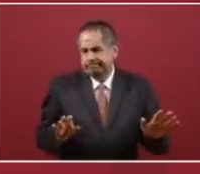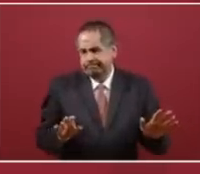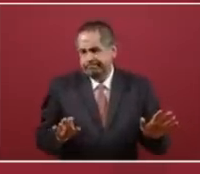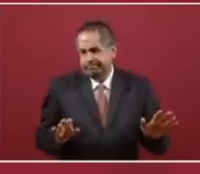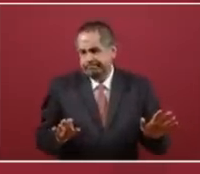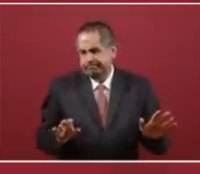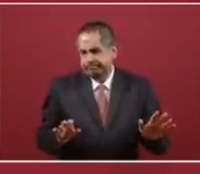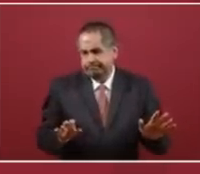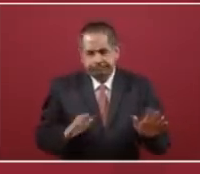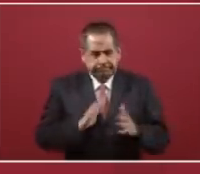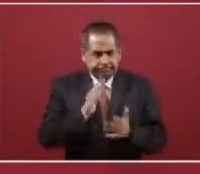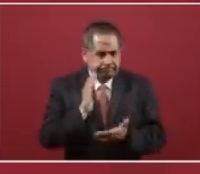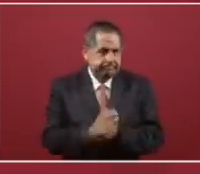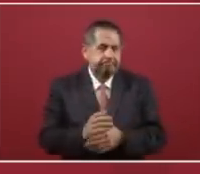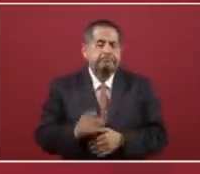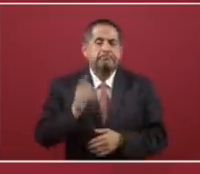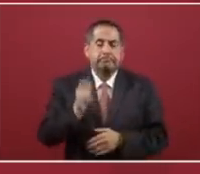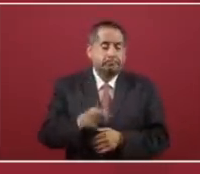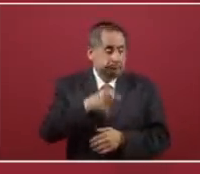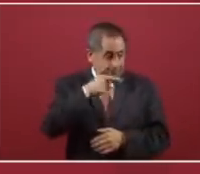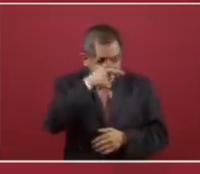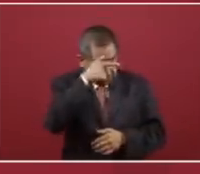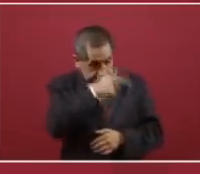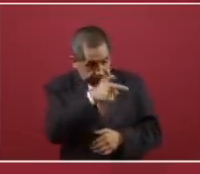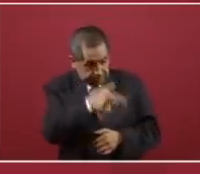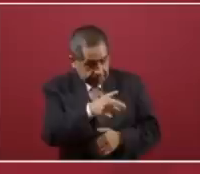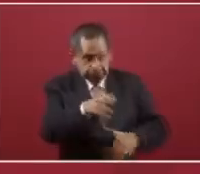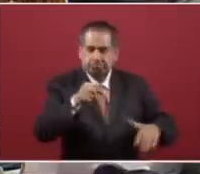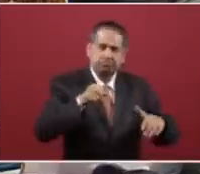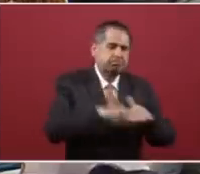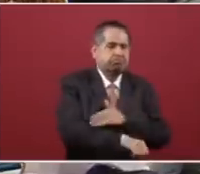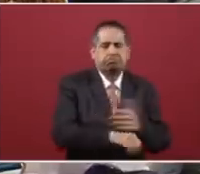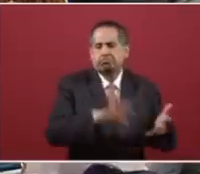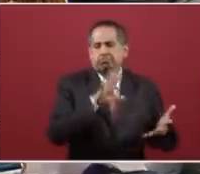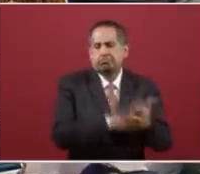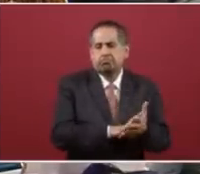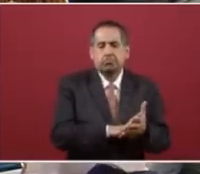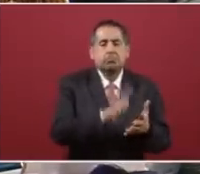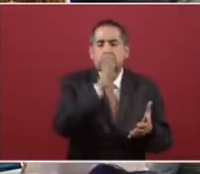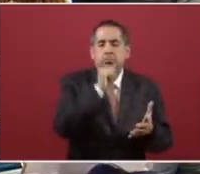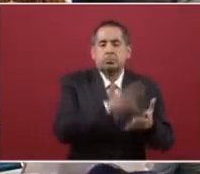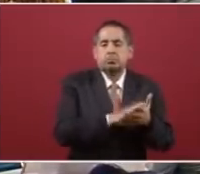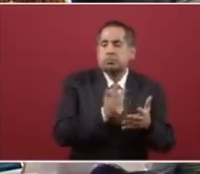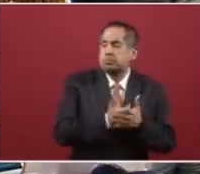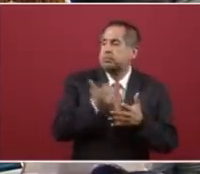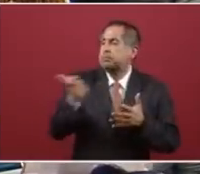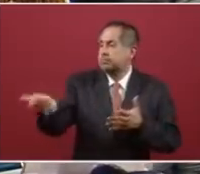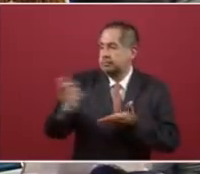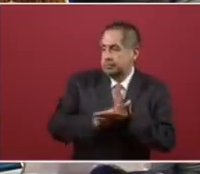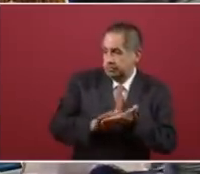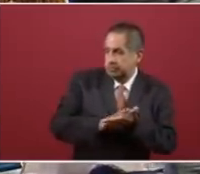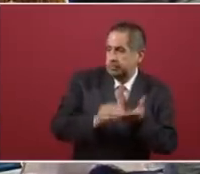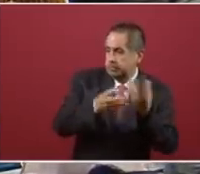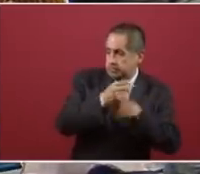eso se van a la cárcel sin derecho a fianza porque queremos que haya democracia